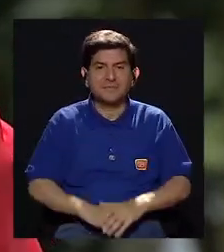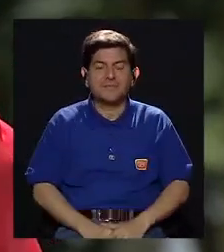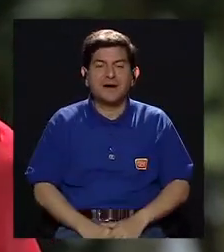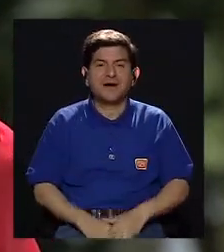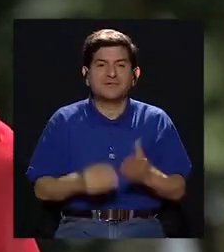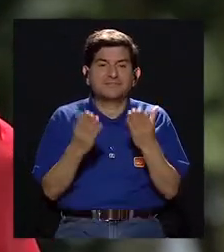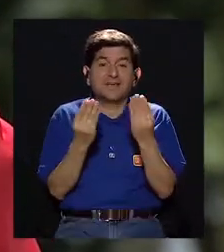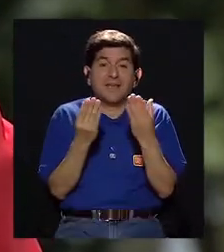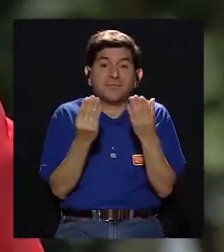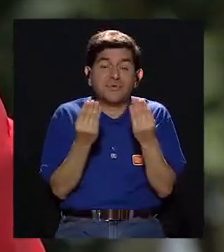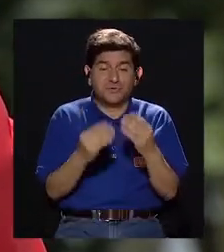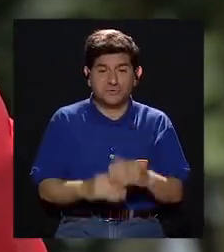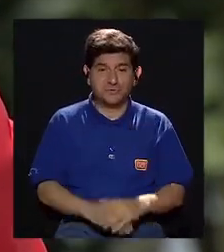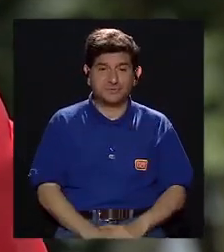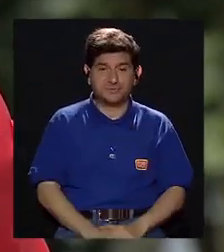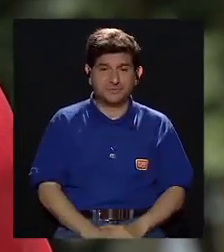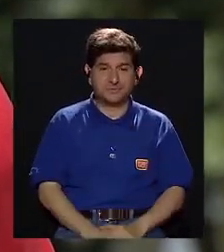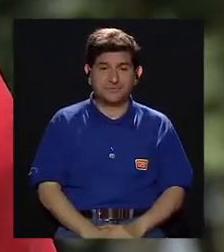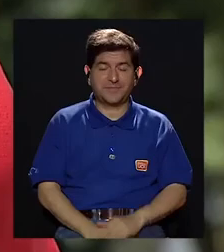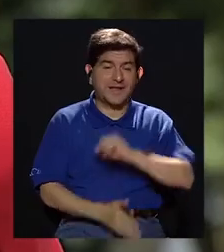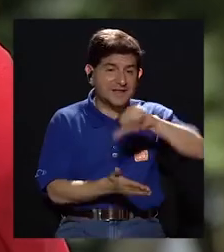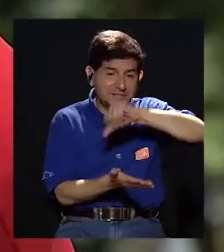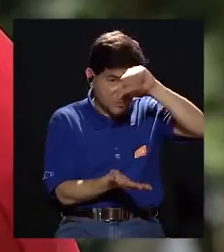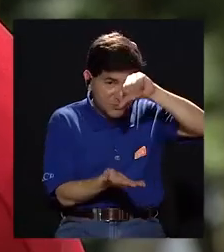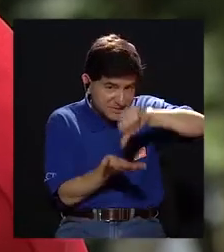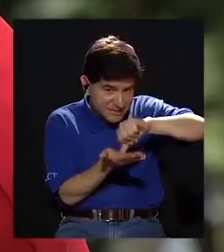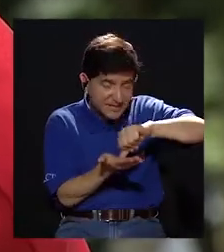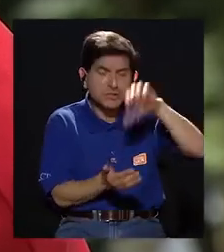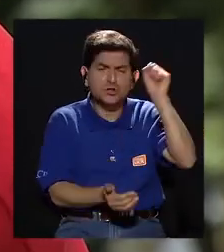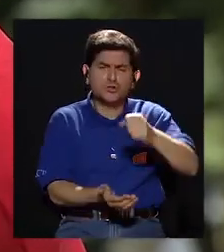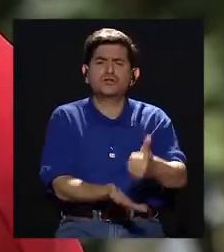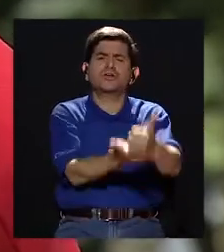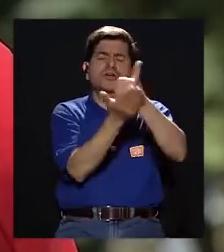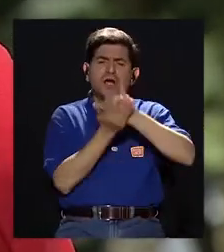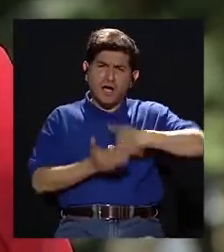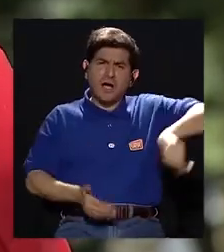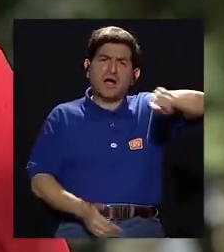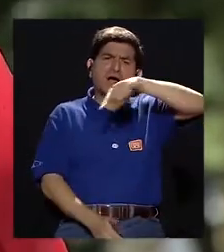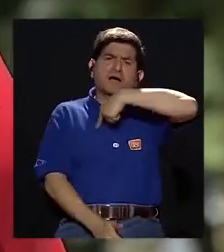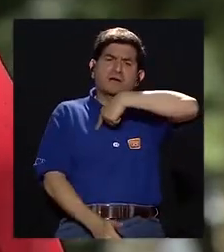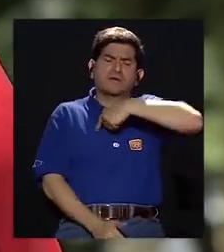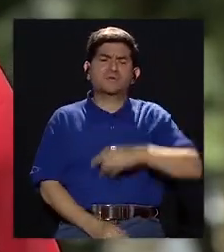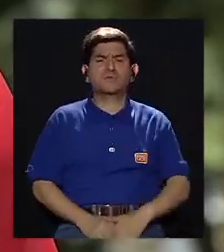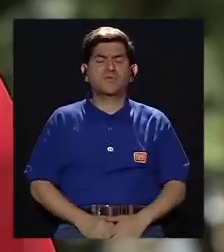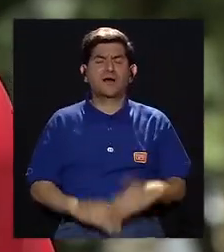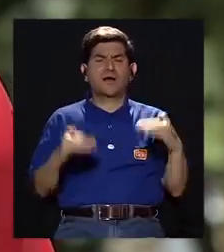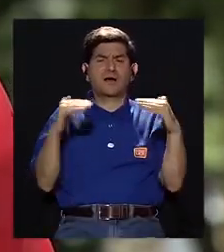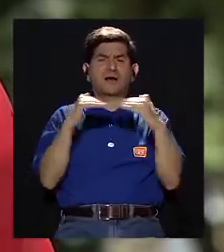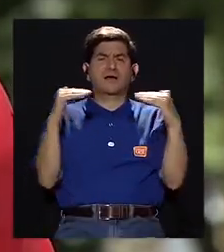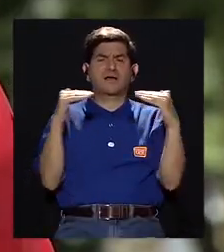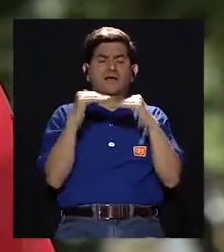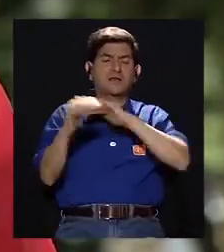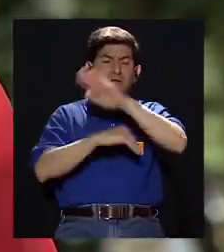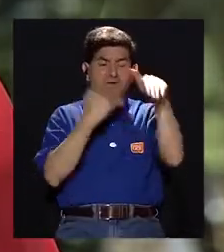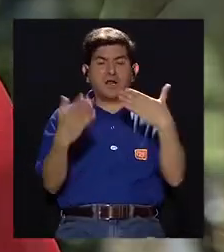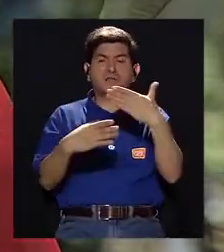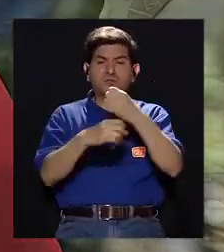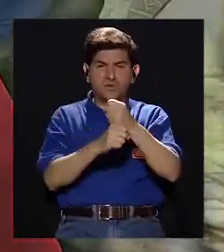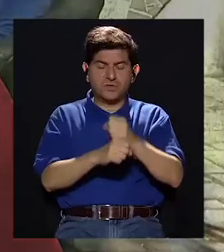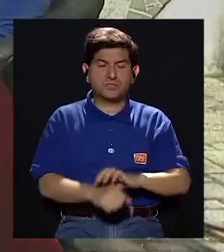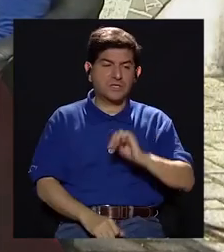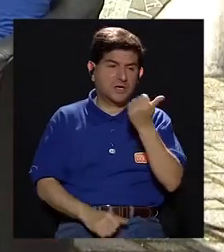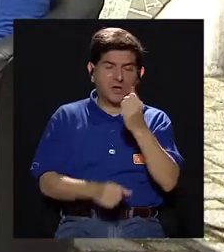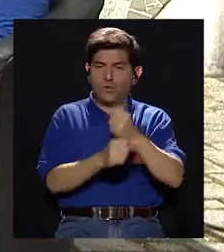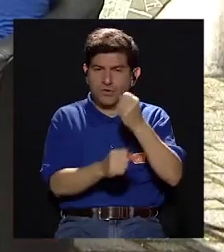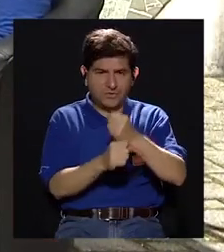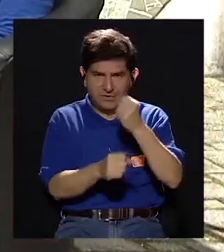el sistema nervioso. Entonces, sí, es como el centro. Exacto, como que nos ayuda a equilibrar todo lo que estamos haciendo, todo el